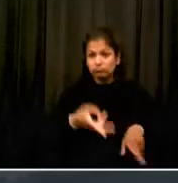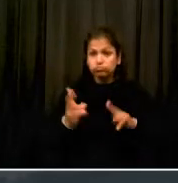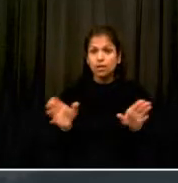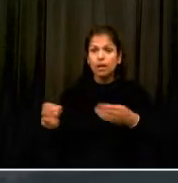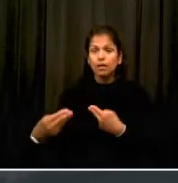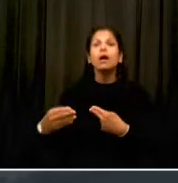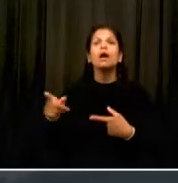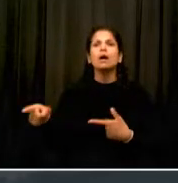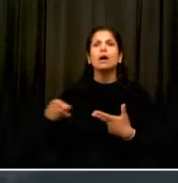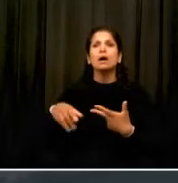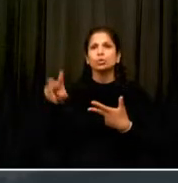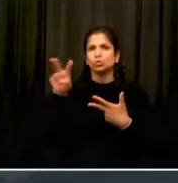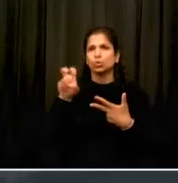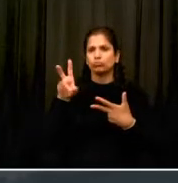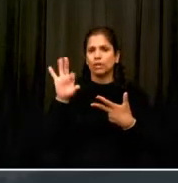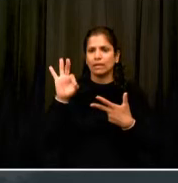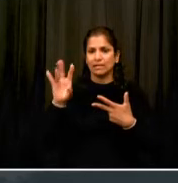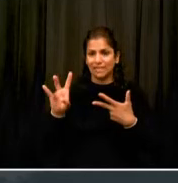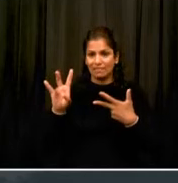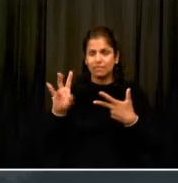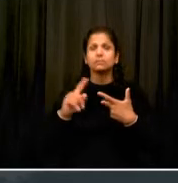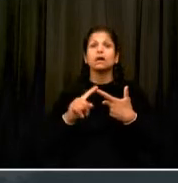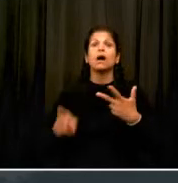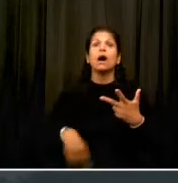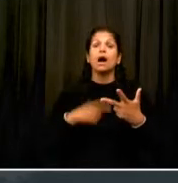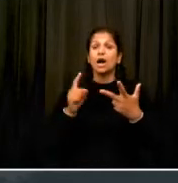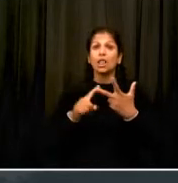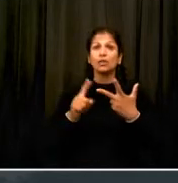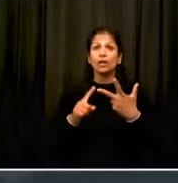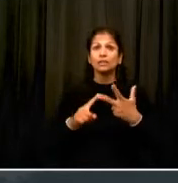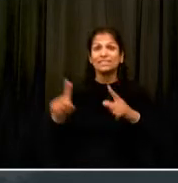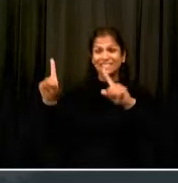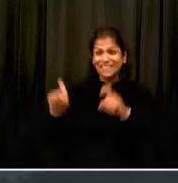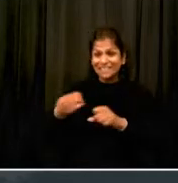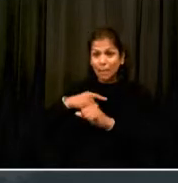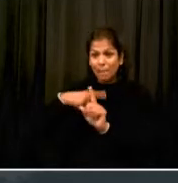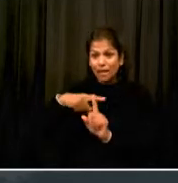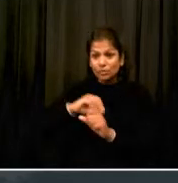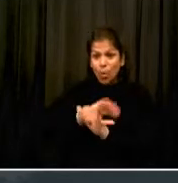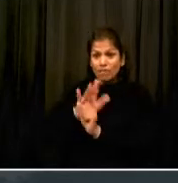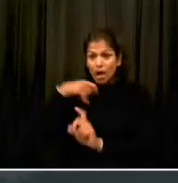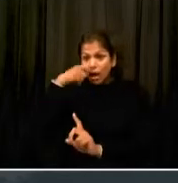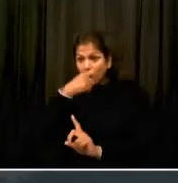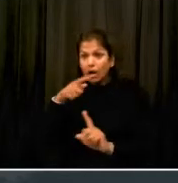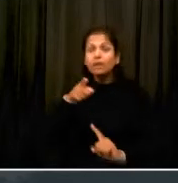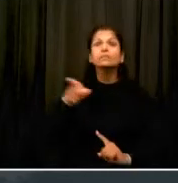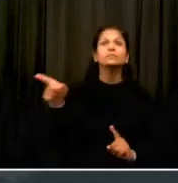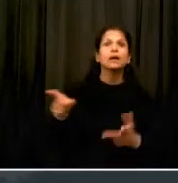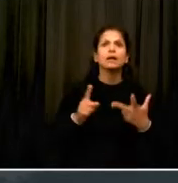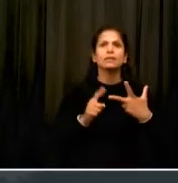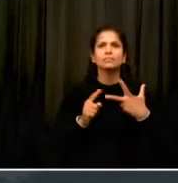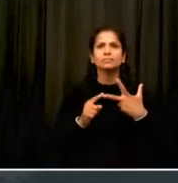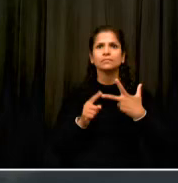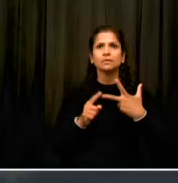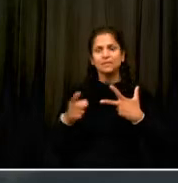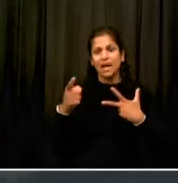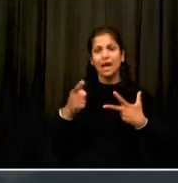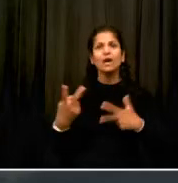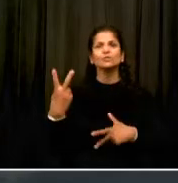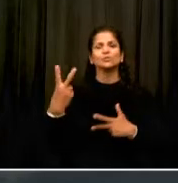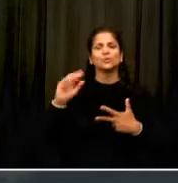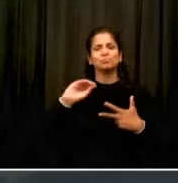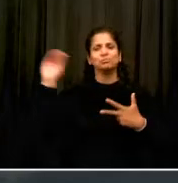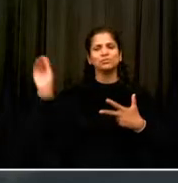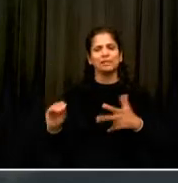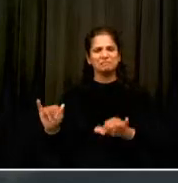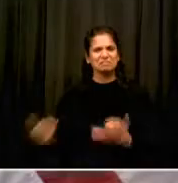testing positive citywide for COVID. Threshold of 15%, and a number you will be very familiar with today, 2%, and a very good number it